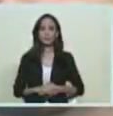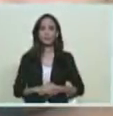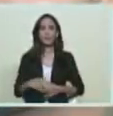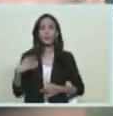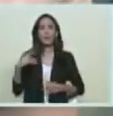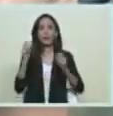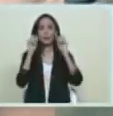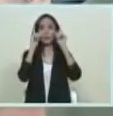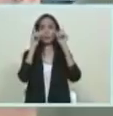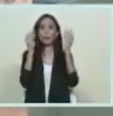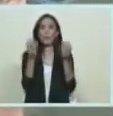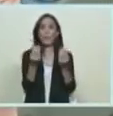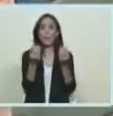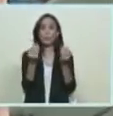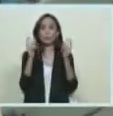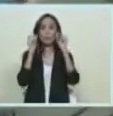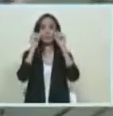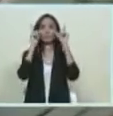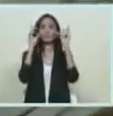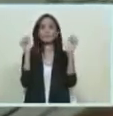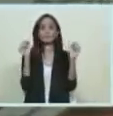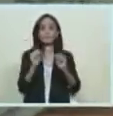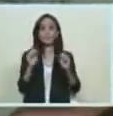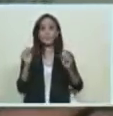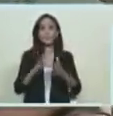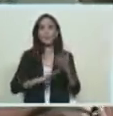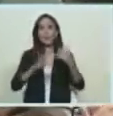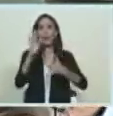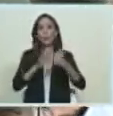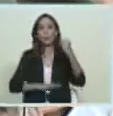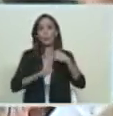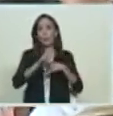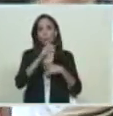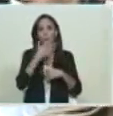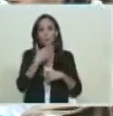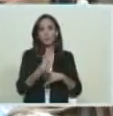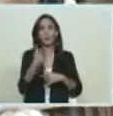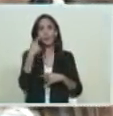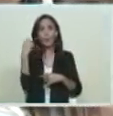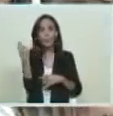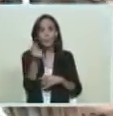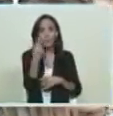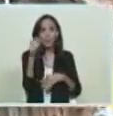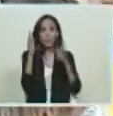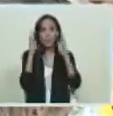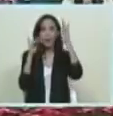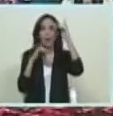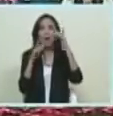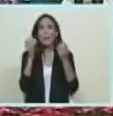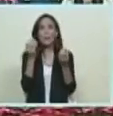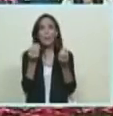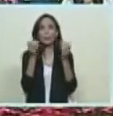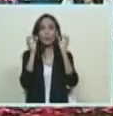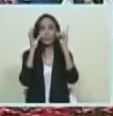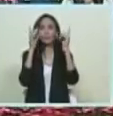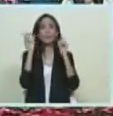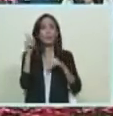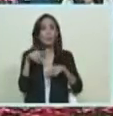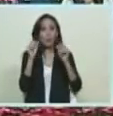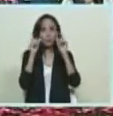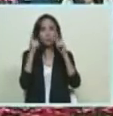Hay sorpresas y sorpresas de fin de año. Estén pendientes de las sorpresas. Mira, aquí le llegó a